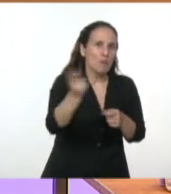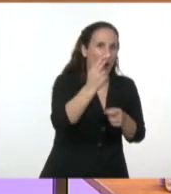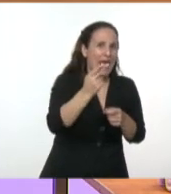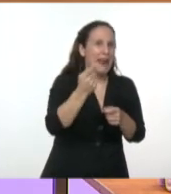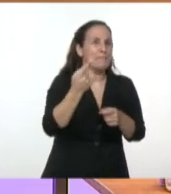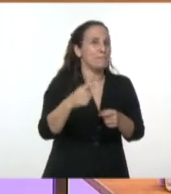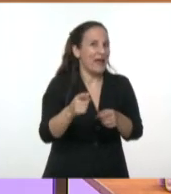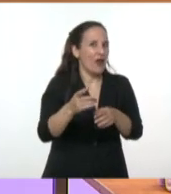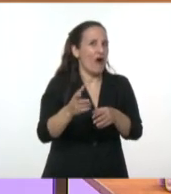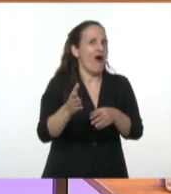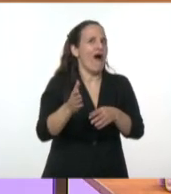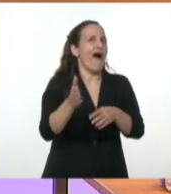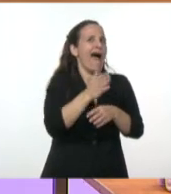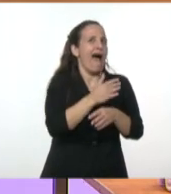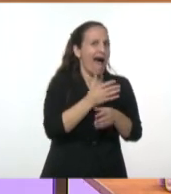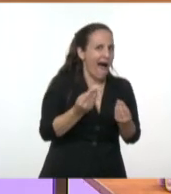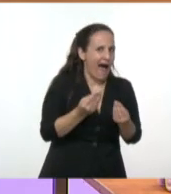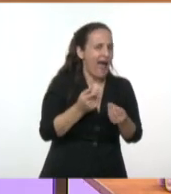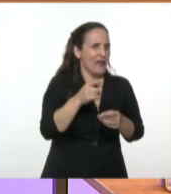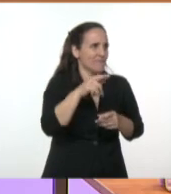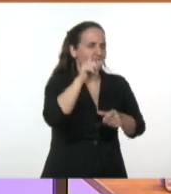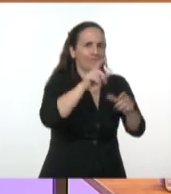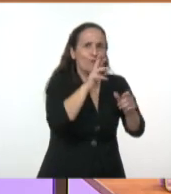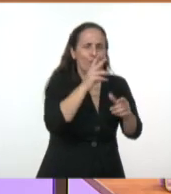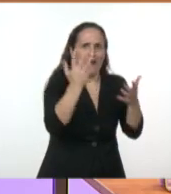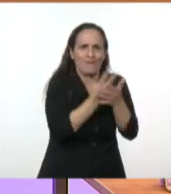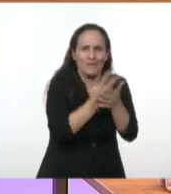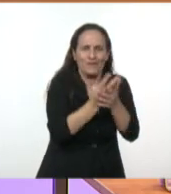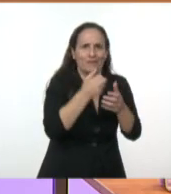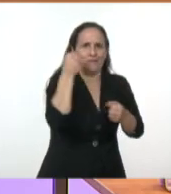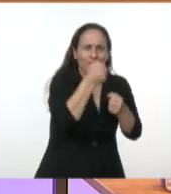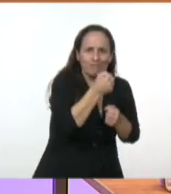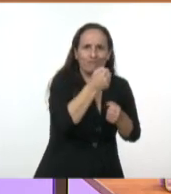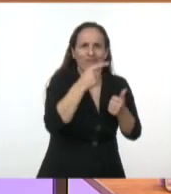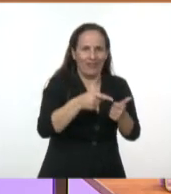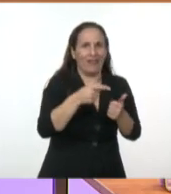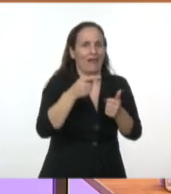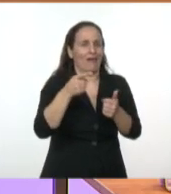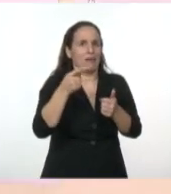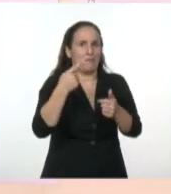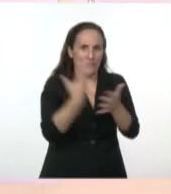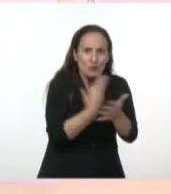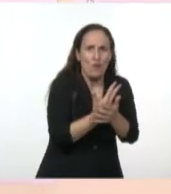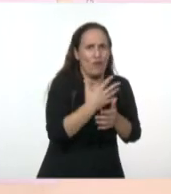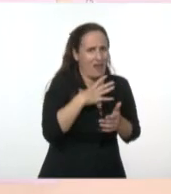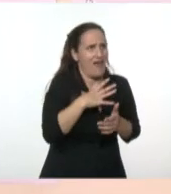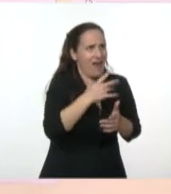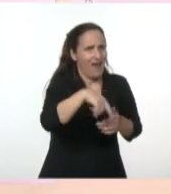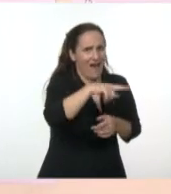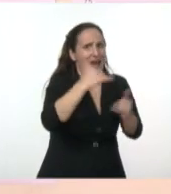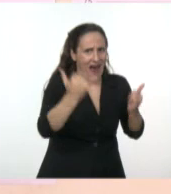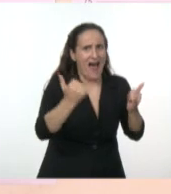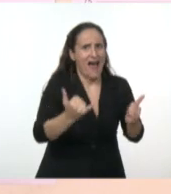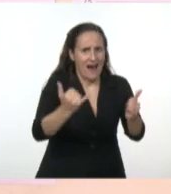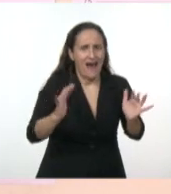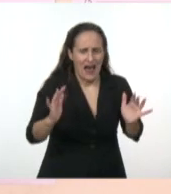mujer que muere debe haber un montón que es lastimada, que es golpeada y sigue viva. Por eso no entra en las estadísticas, pero está sufriendo. Por eso vamos a trabajar con otros tipos de